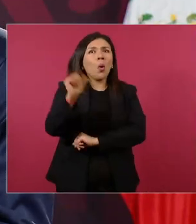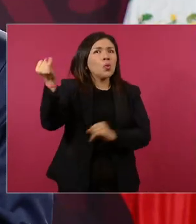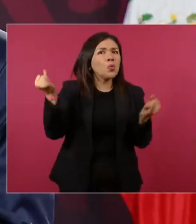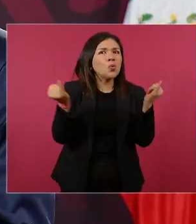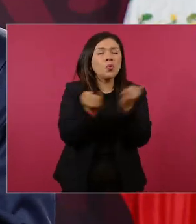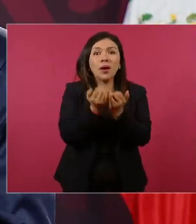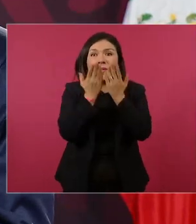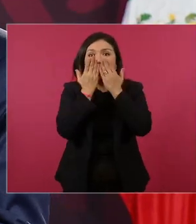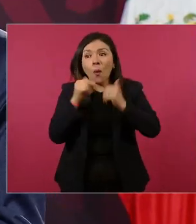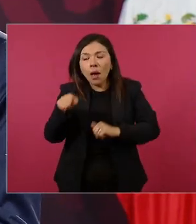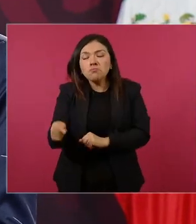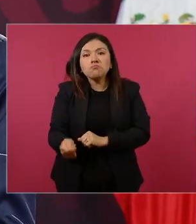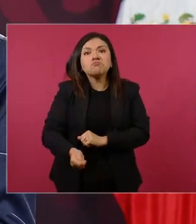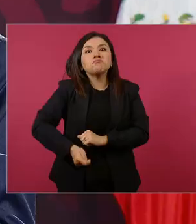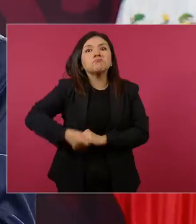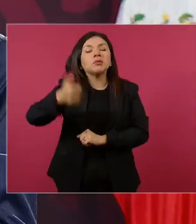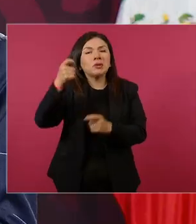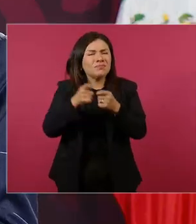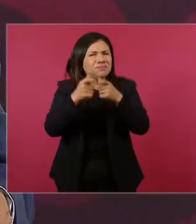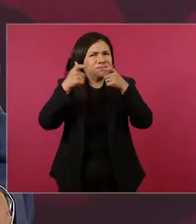No es solo